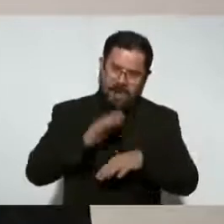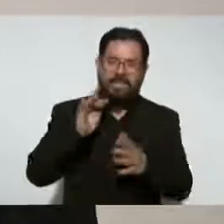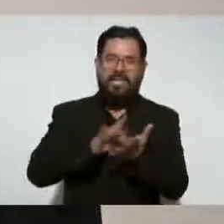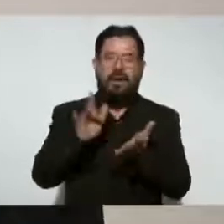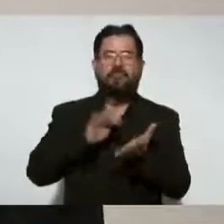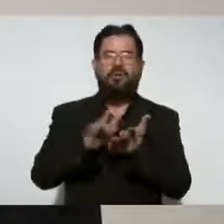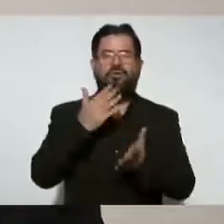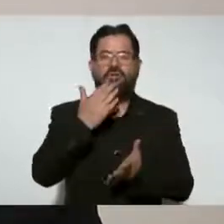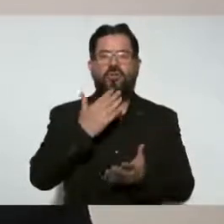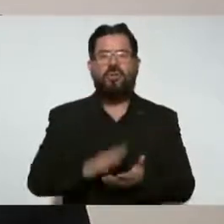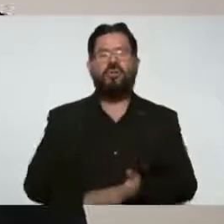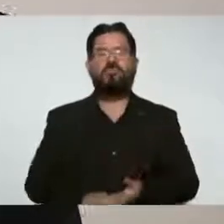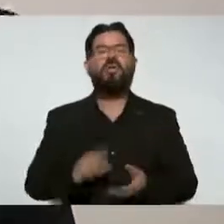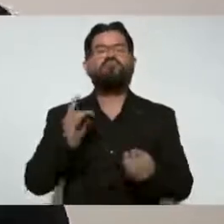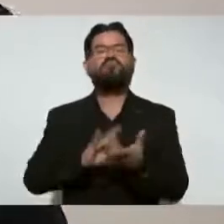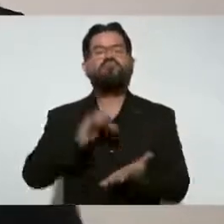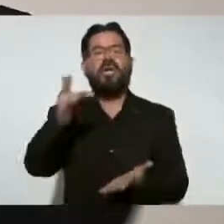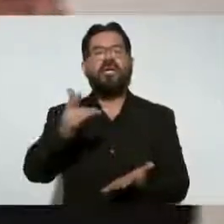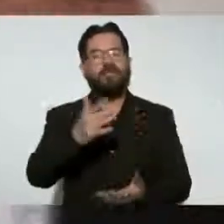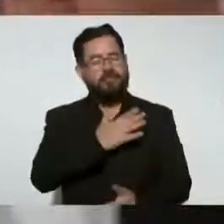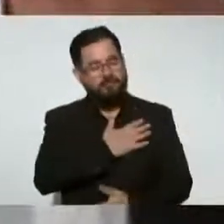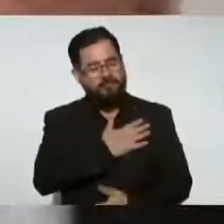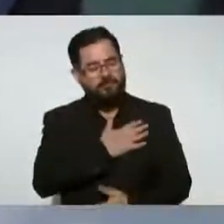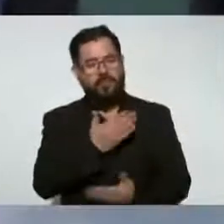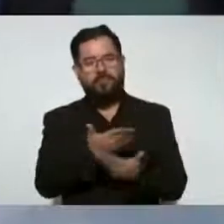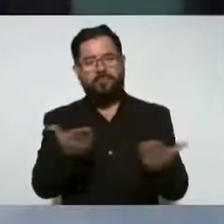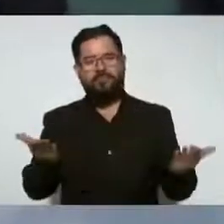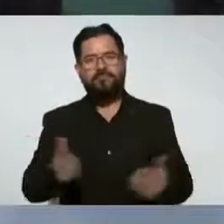Muchísimas gracias de todo corazón.